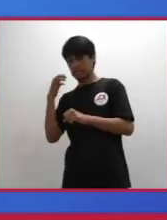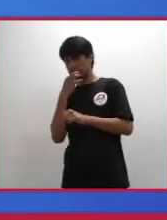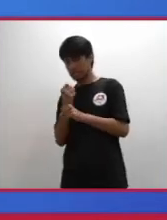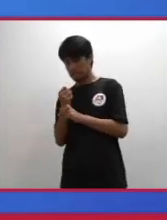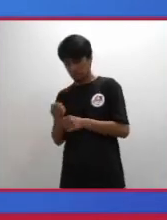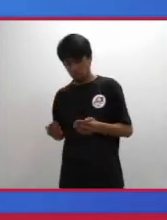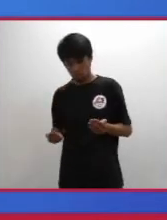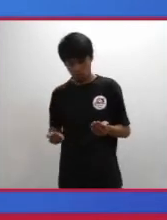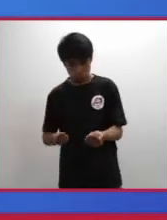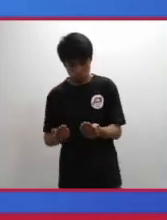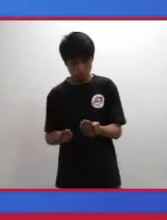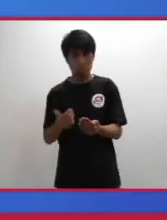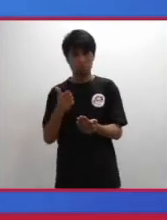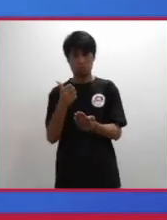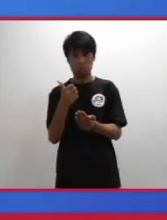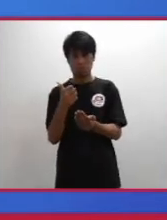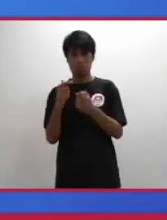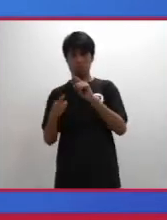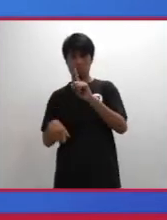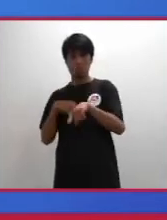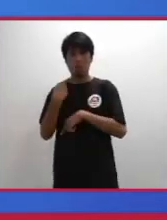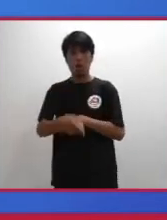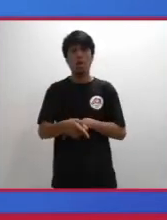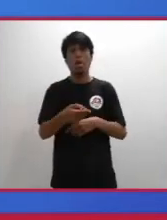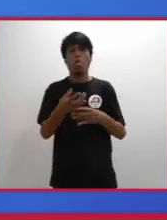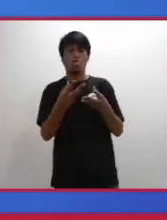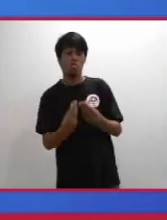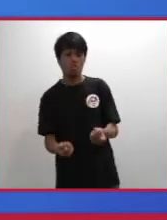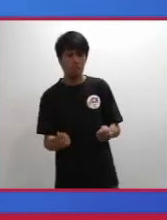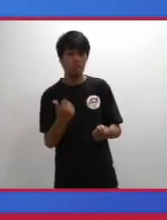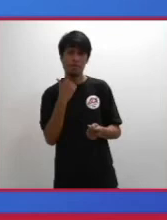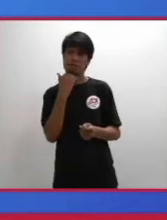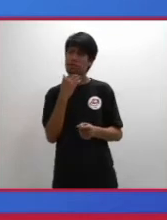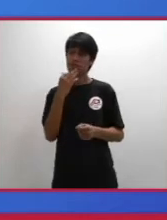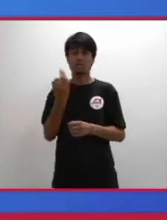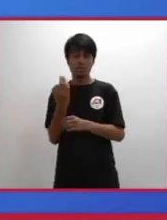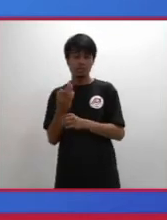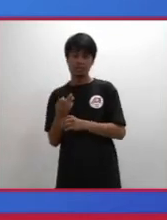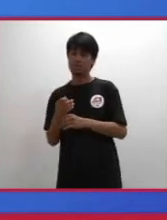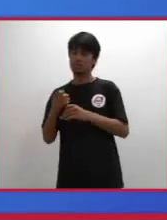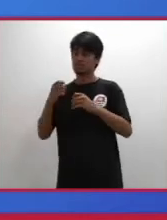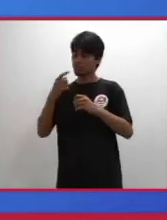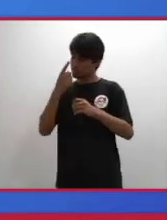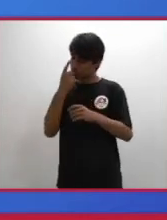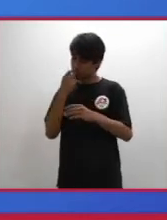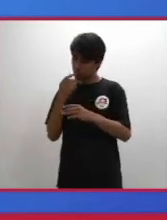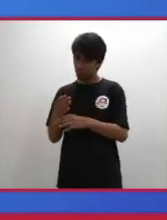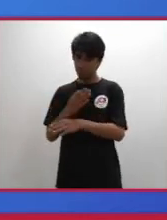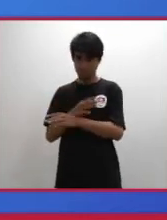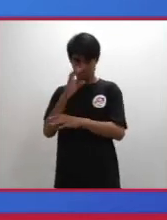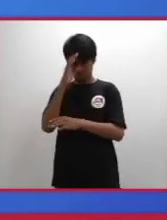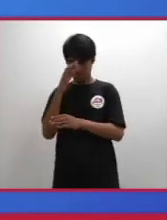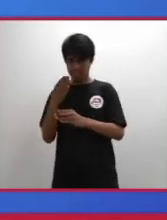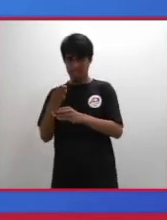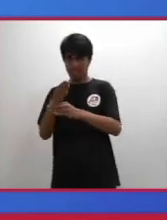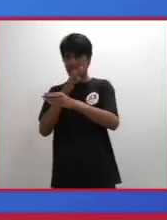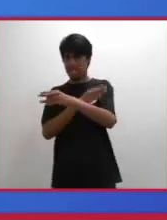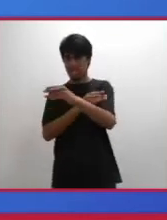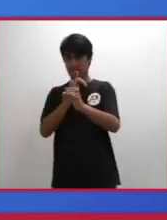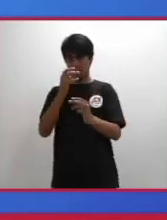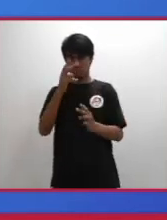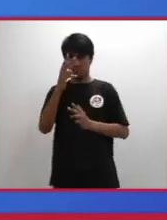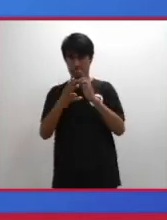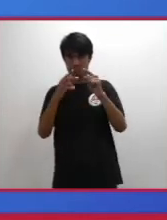hoy. Entonces son precauciones o prevenciones que hay que tomar. Si se acuerdan, habíamos hablado en la